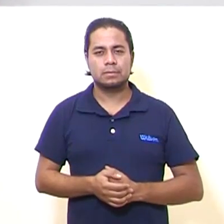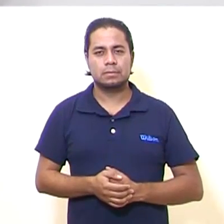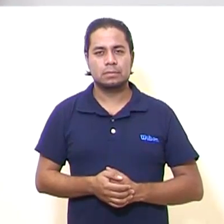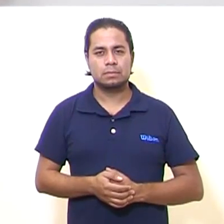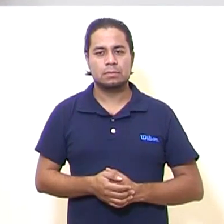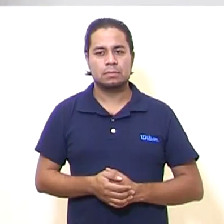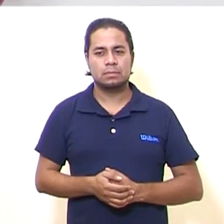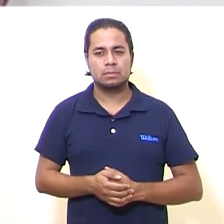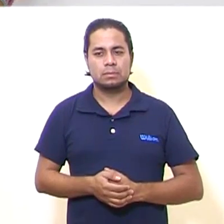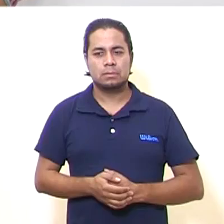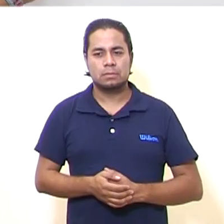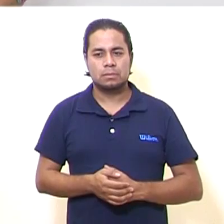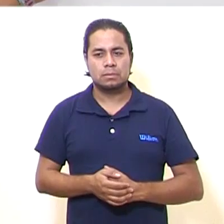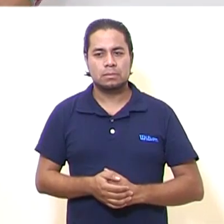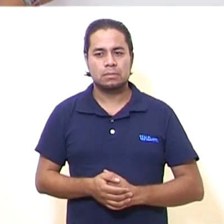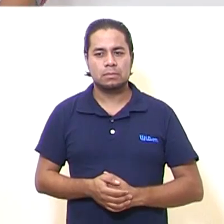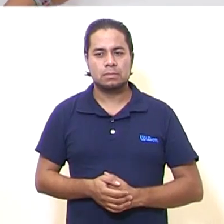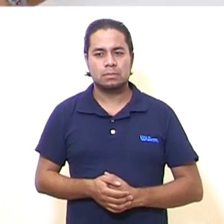Carolina.